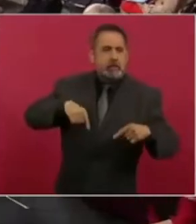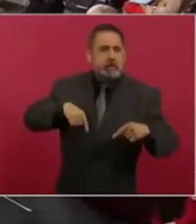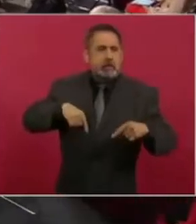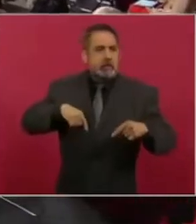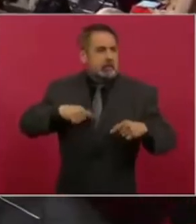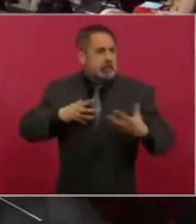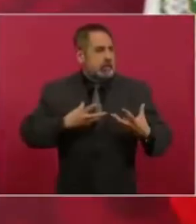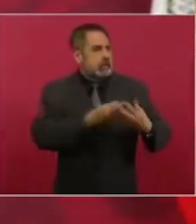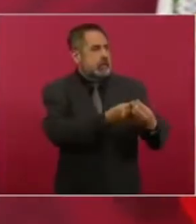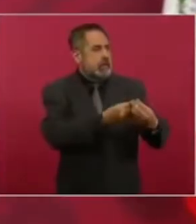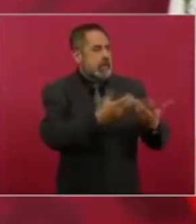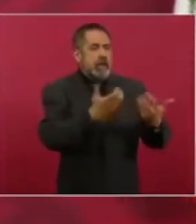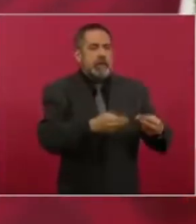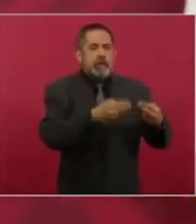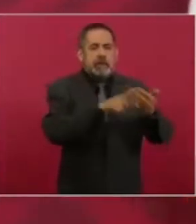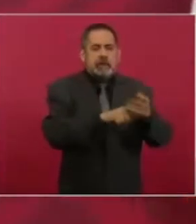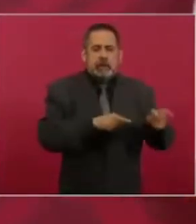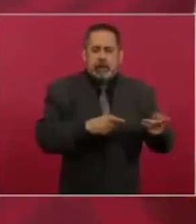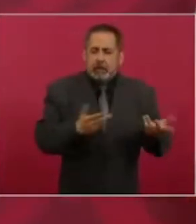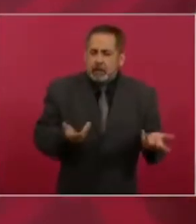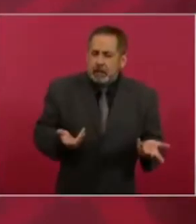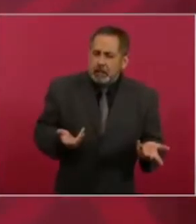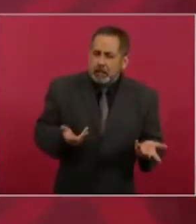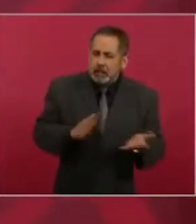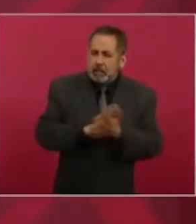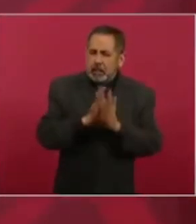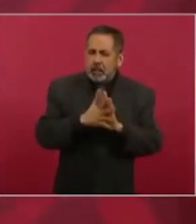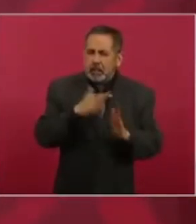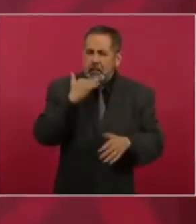los contrataron las empresas.